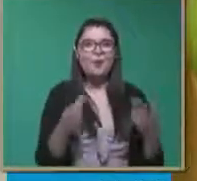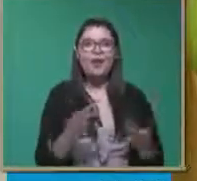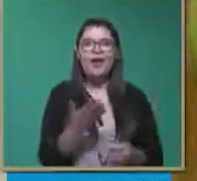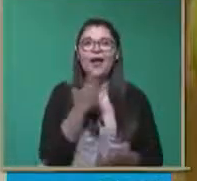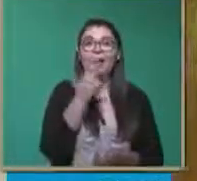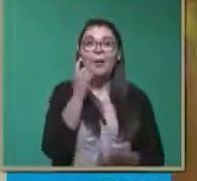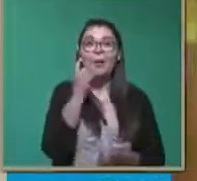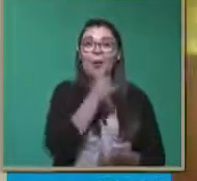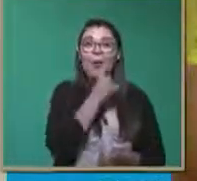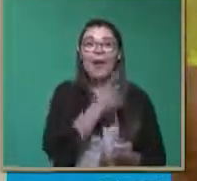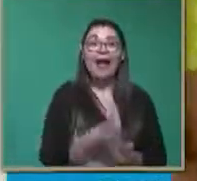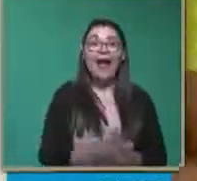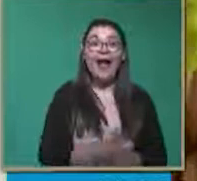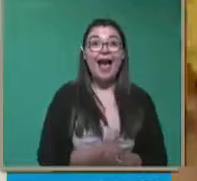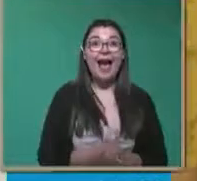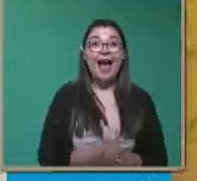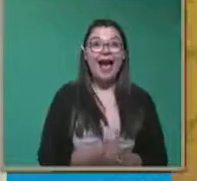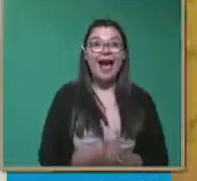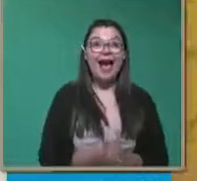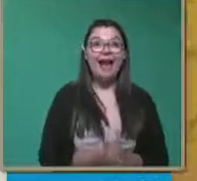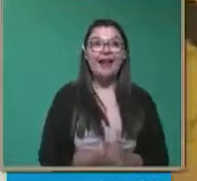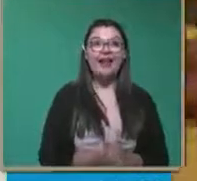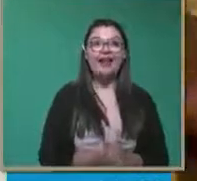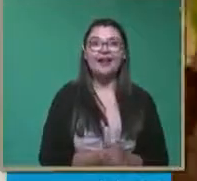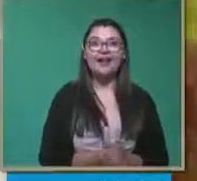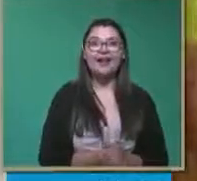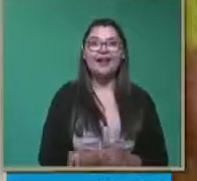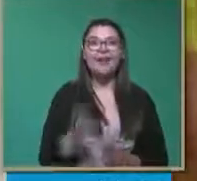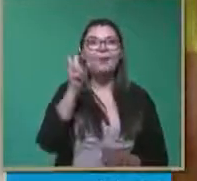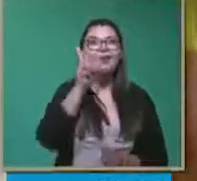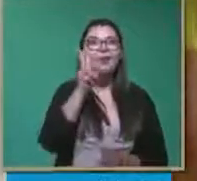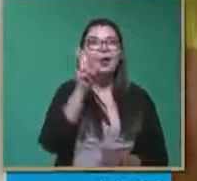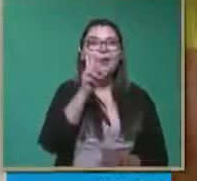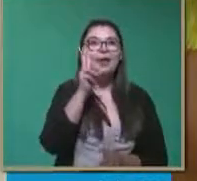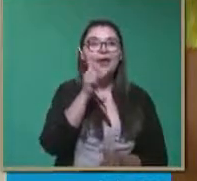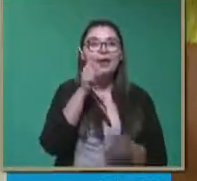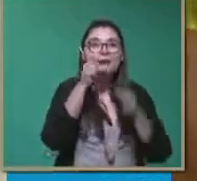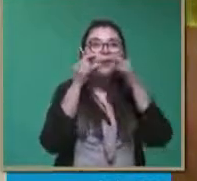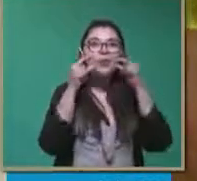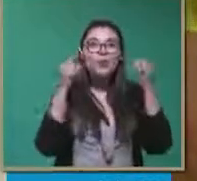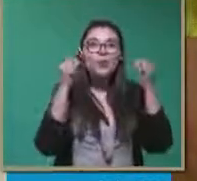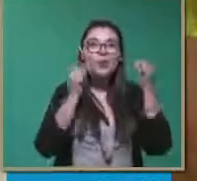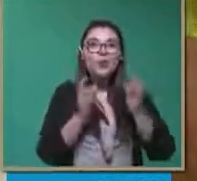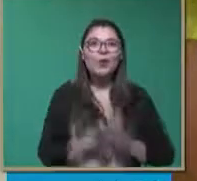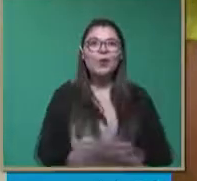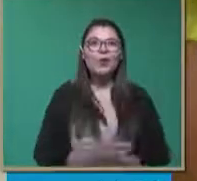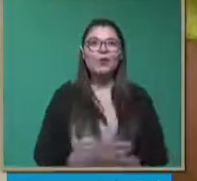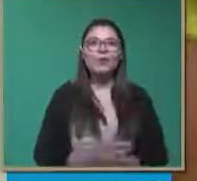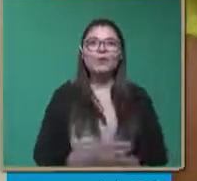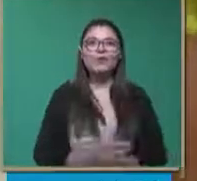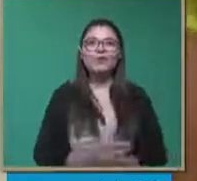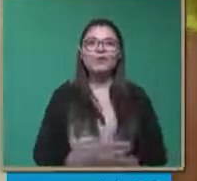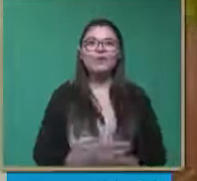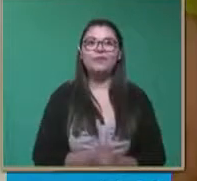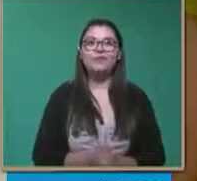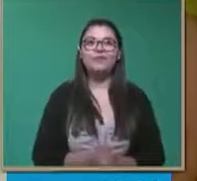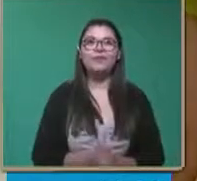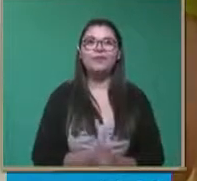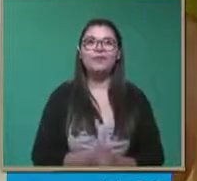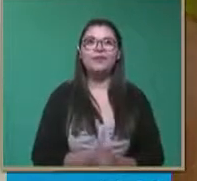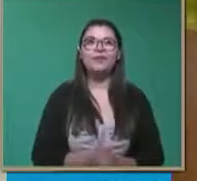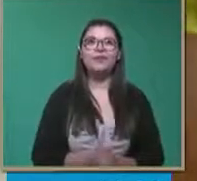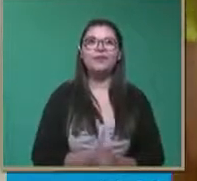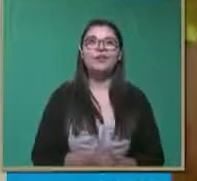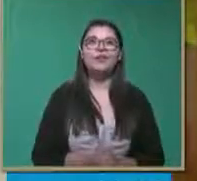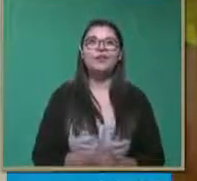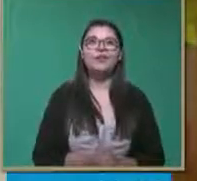bigote. No sé si ese bigote tenga cinta. Si se cae, es que no tiene. No tiene. La maestra está viendo. No